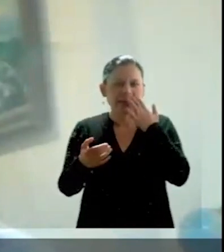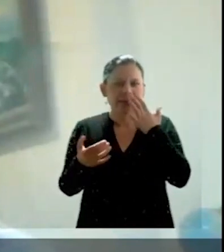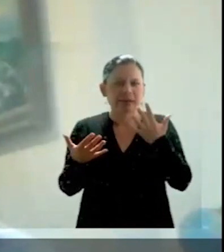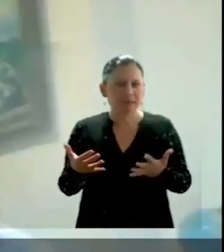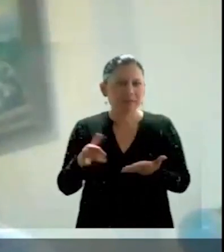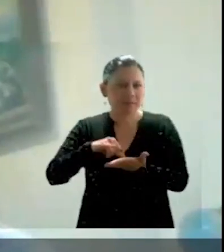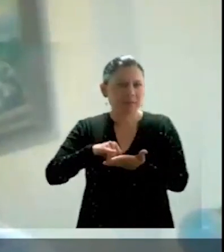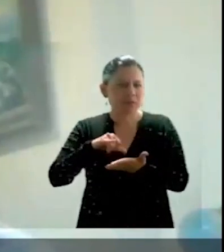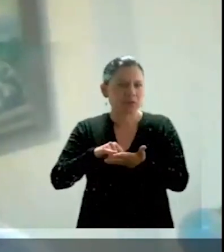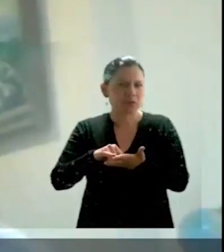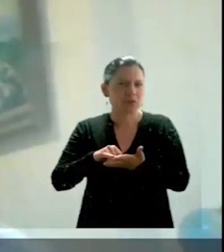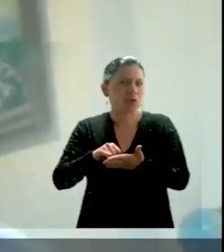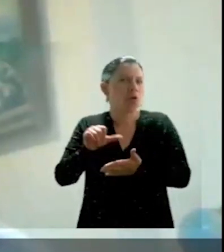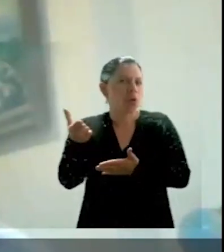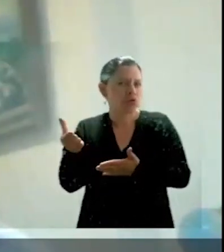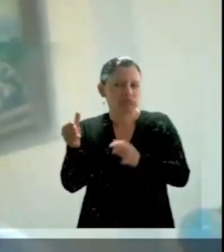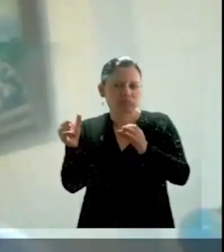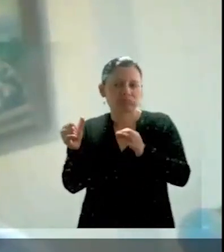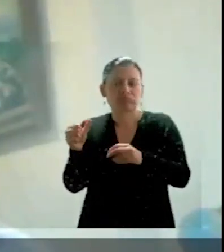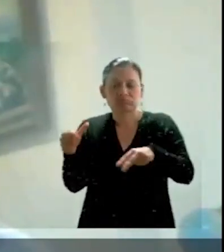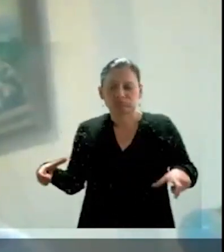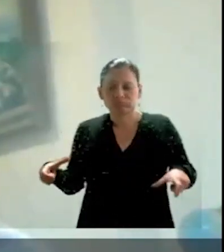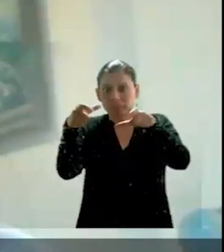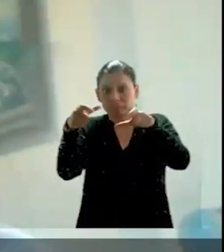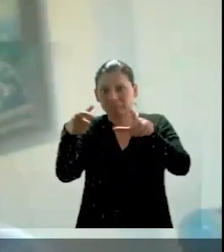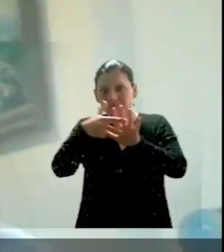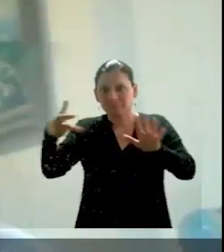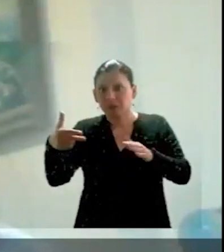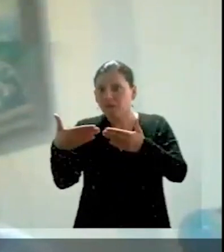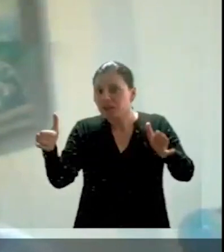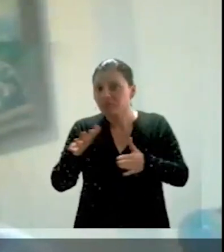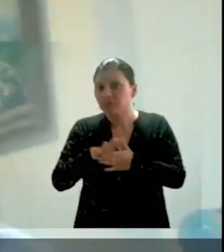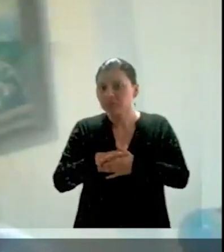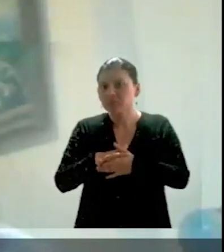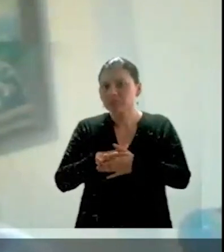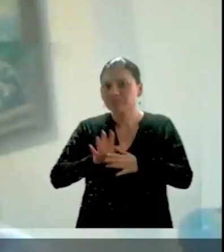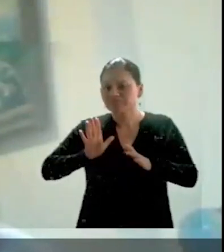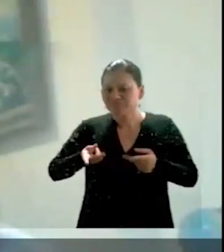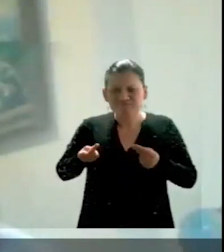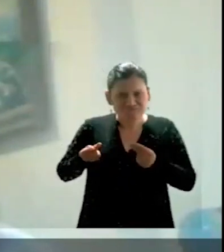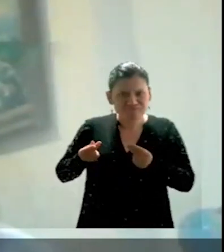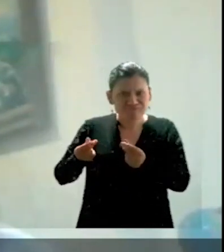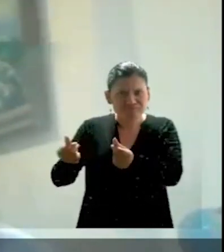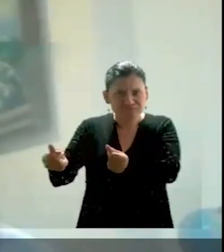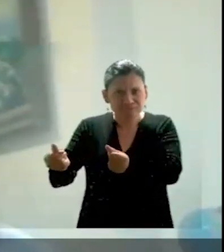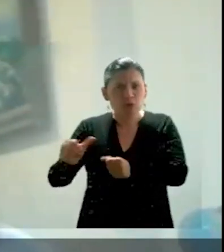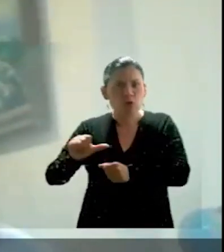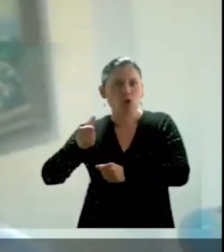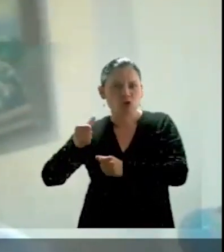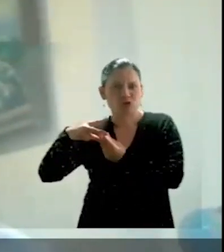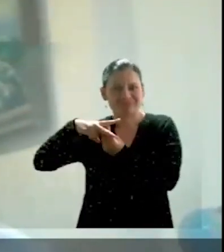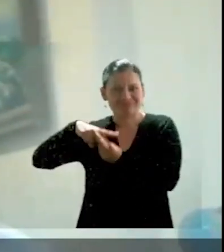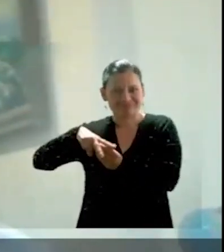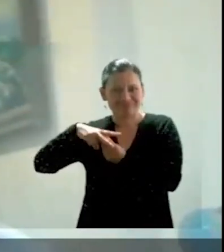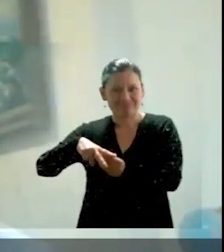con esta otra ventana que la Corte ha ido abriendo de la eficacia real del otro medio